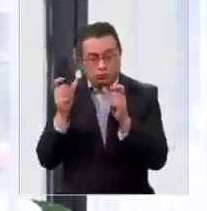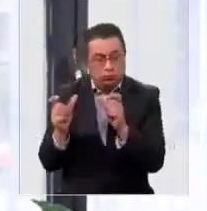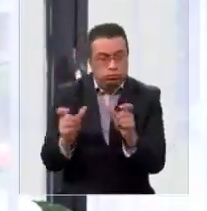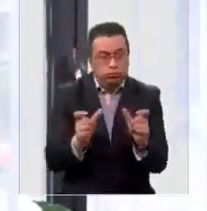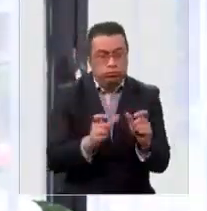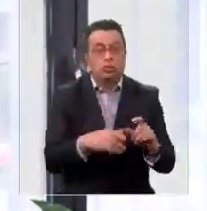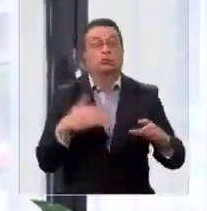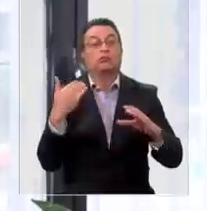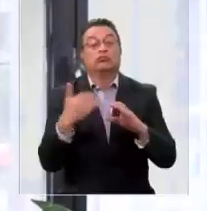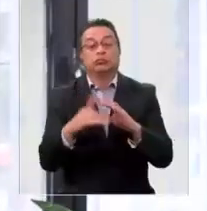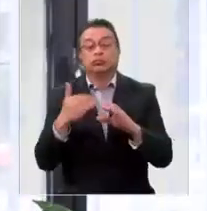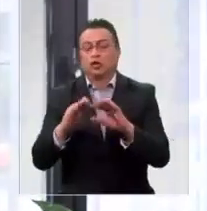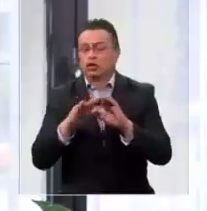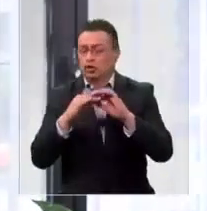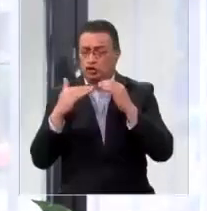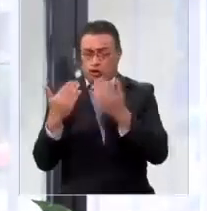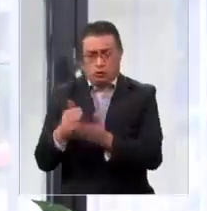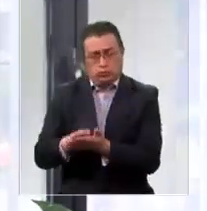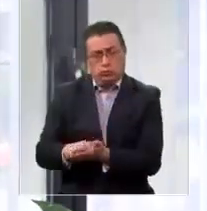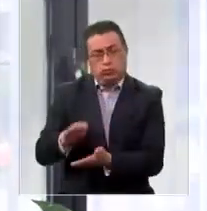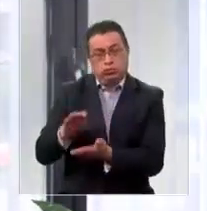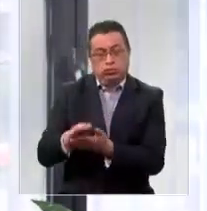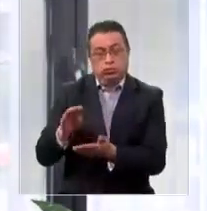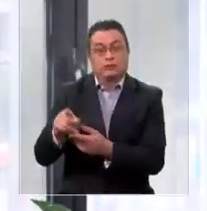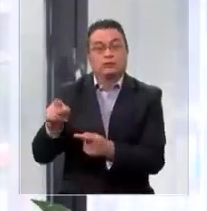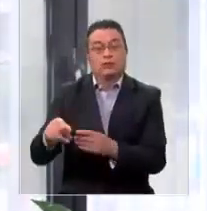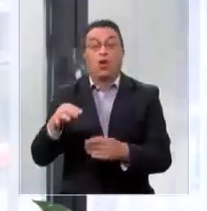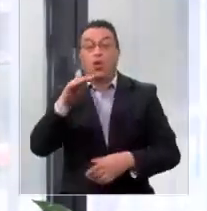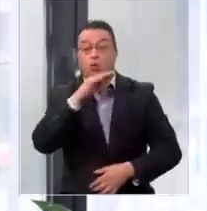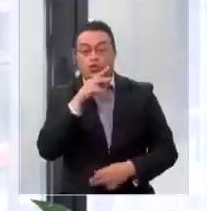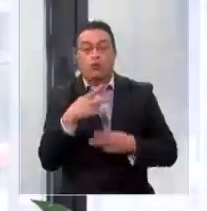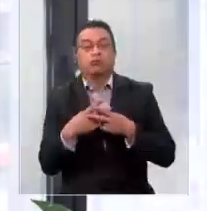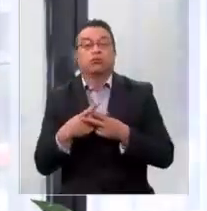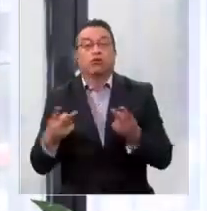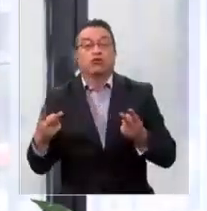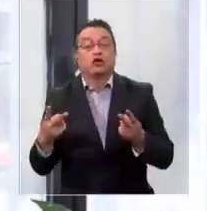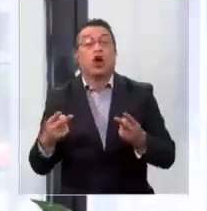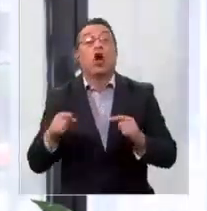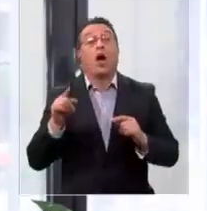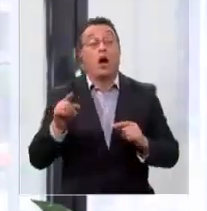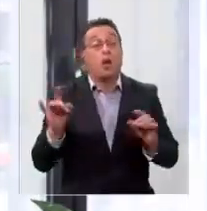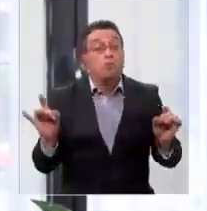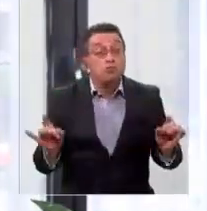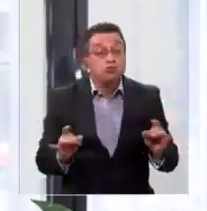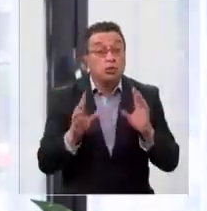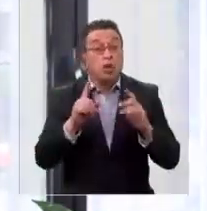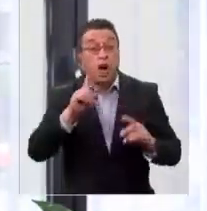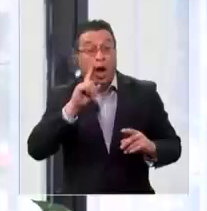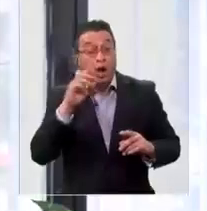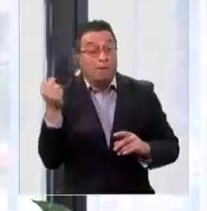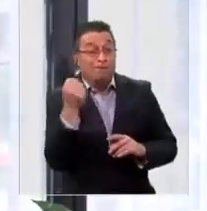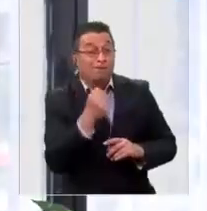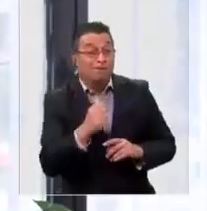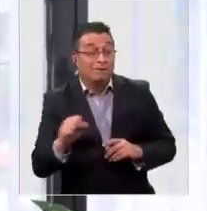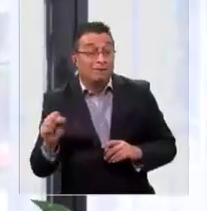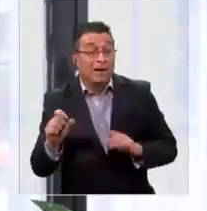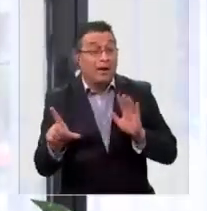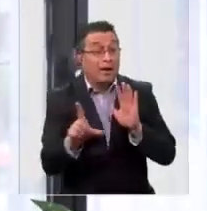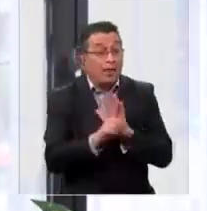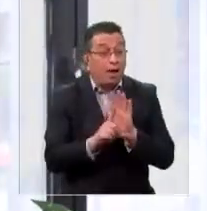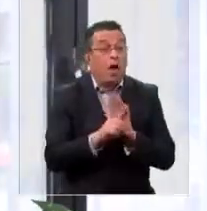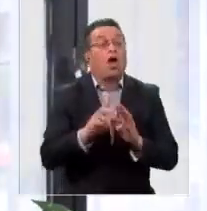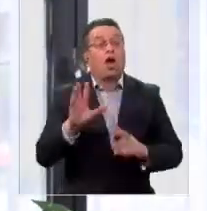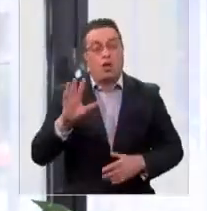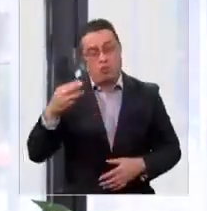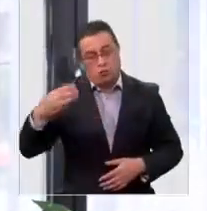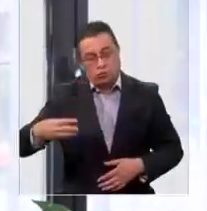remita todos los antecedentes respecto a este bien nacional de uso público. Y en caso de haber alguna irregularidad, evidentemente la